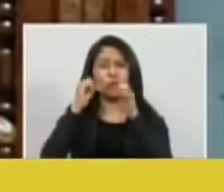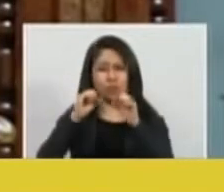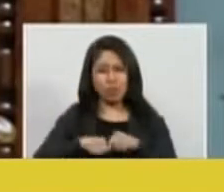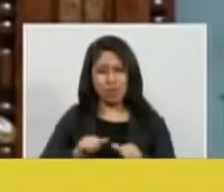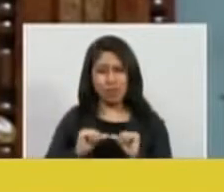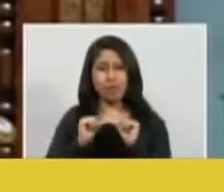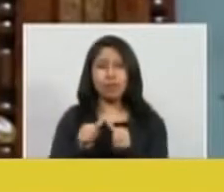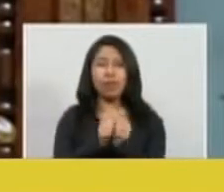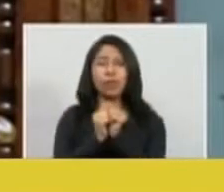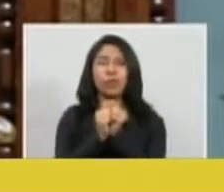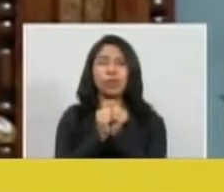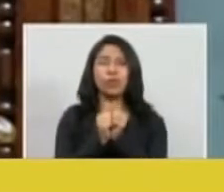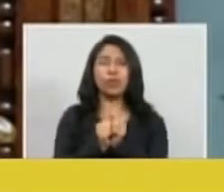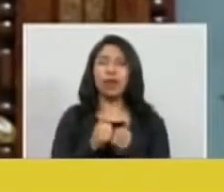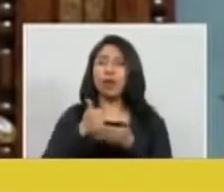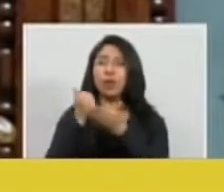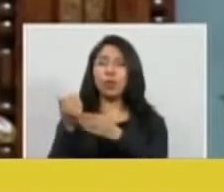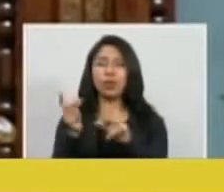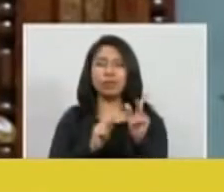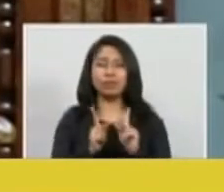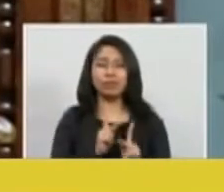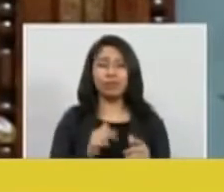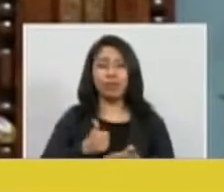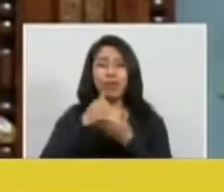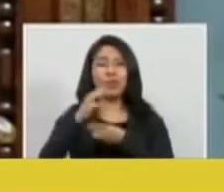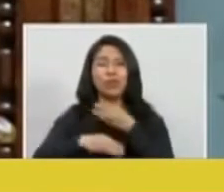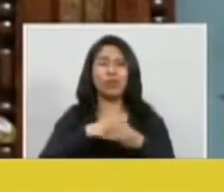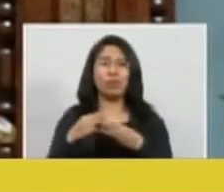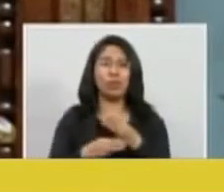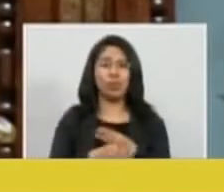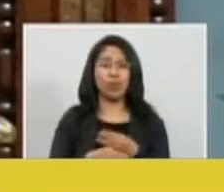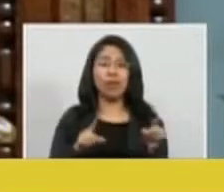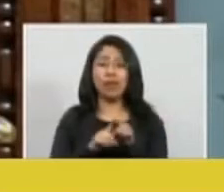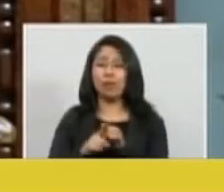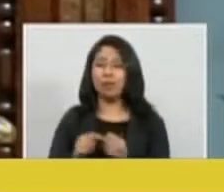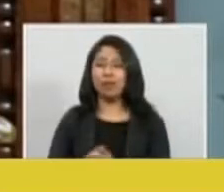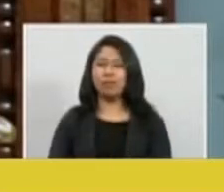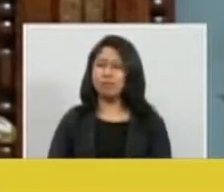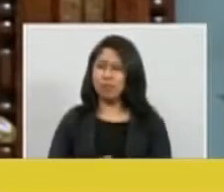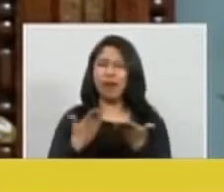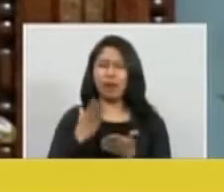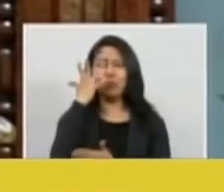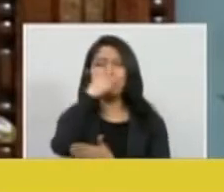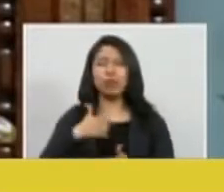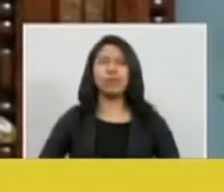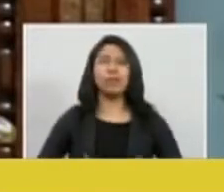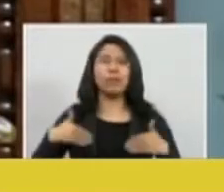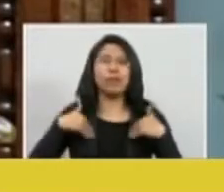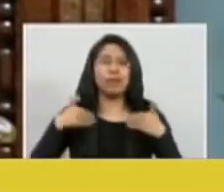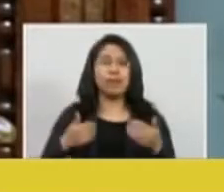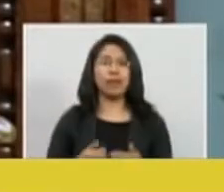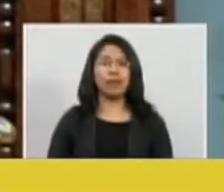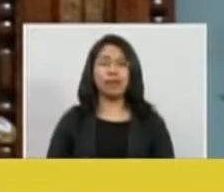a la humanidad, al planeta y a la hermosa vida que hay en él y devolver